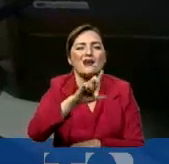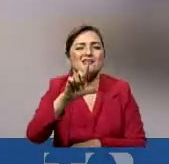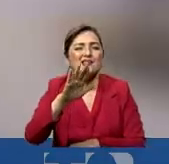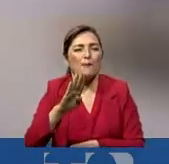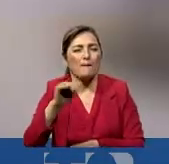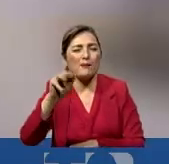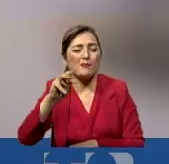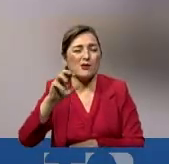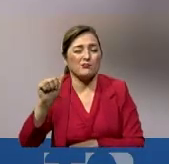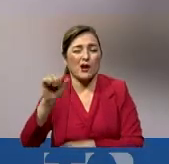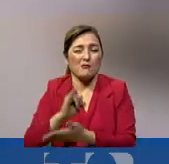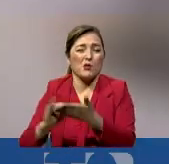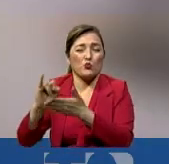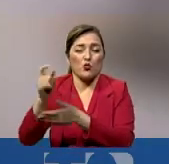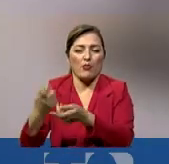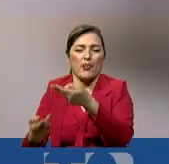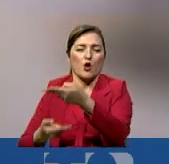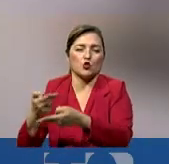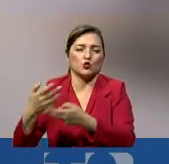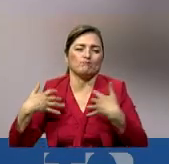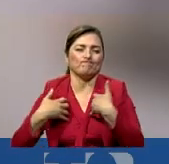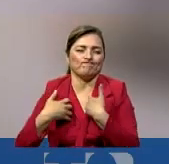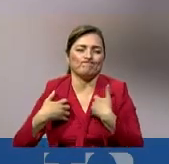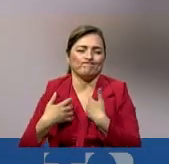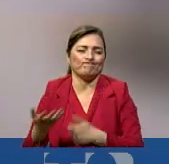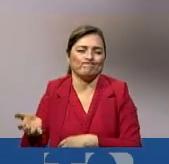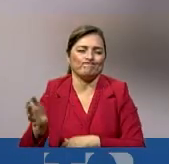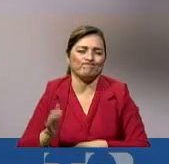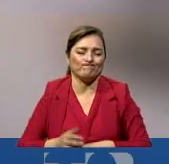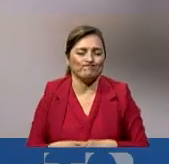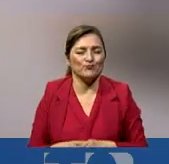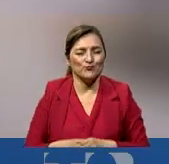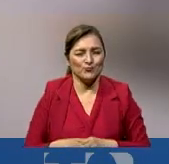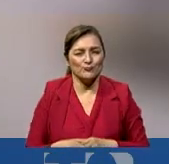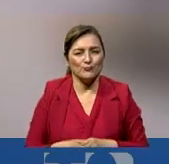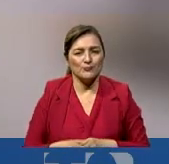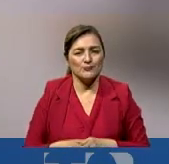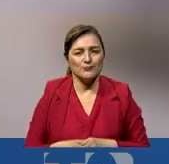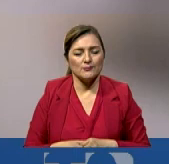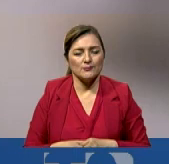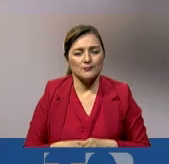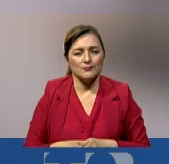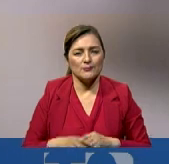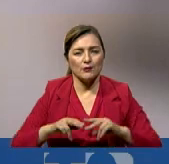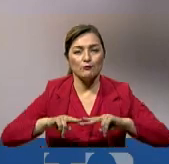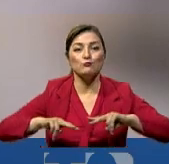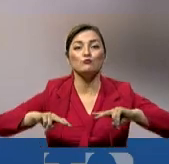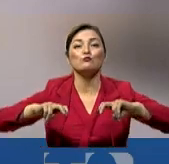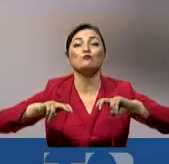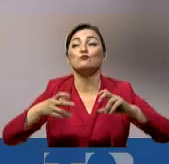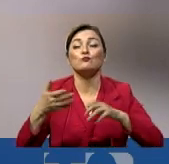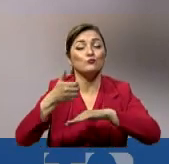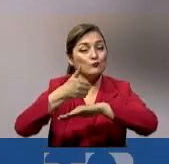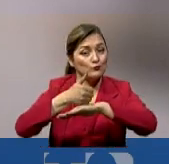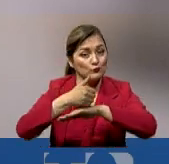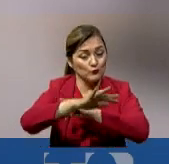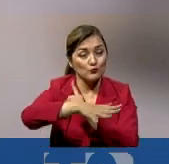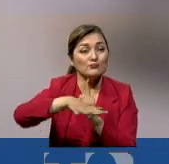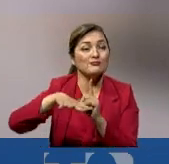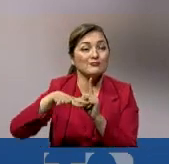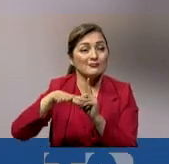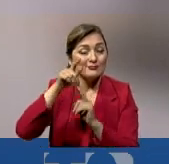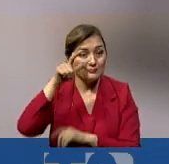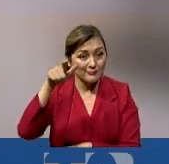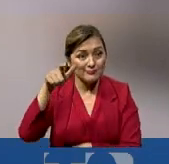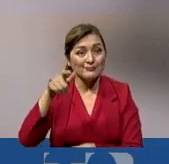también se dio, en donde está en curso una investigación por parte de la autoridad ambiental y